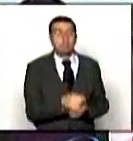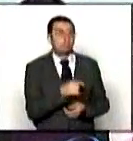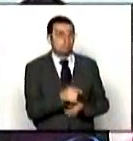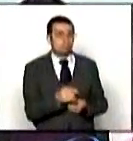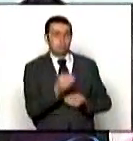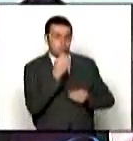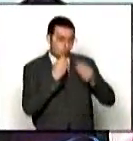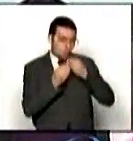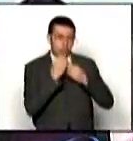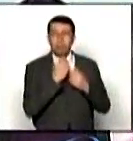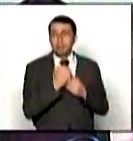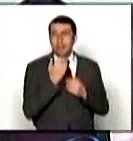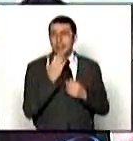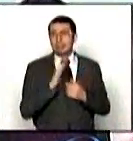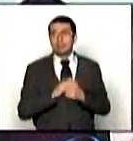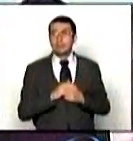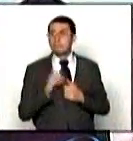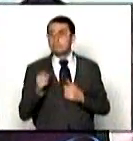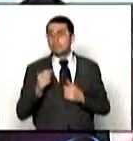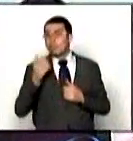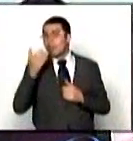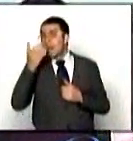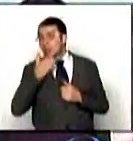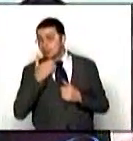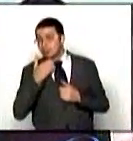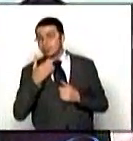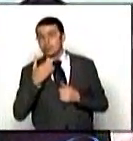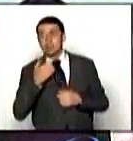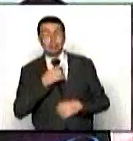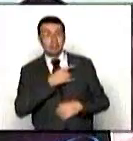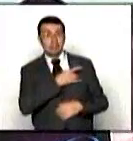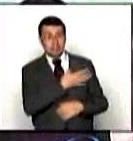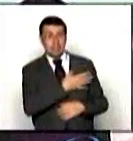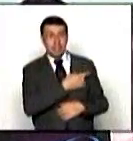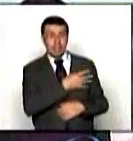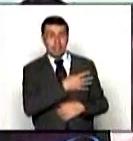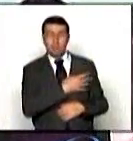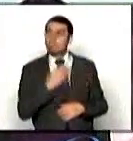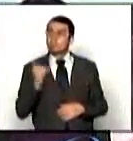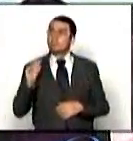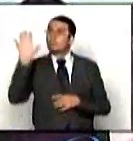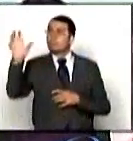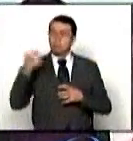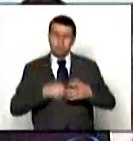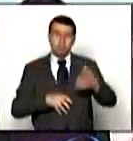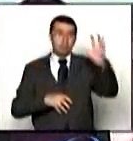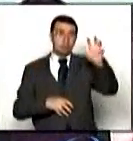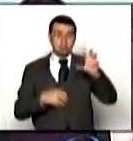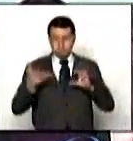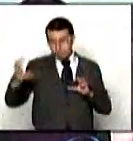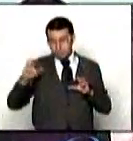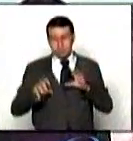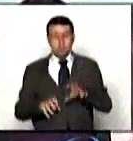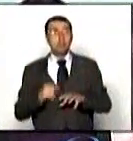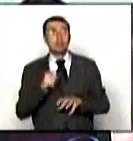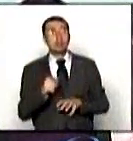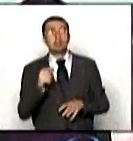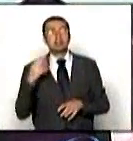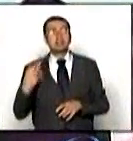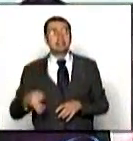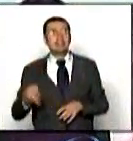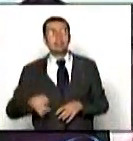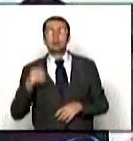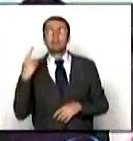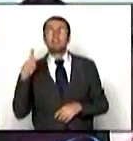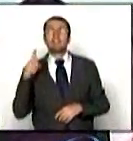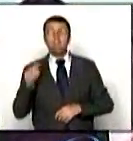ejemplo, siempre vi este ejemplo, las manzanas chilenas, la cosecha de manzana chilena siempre es en febrero. Entonces, a nosotros nos envían,